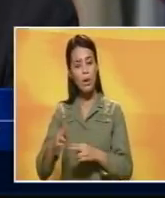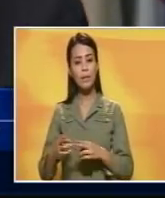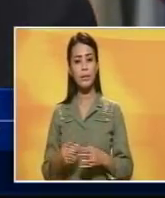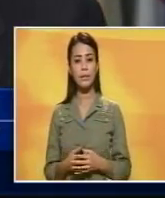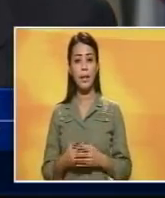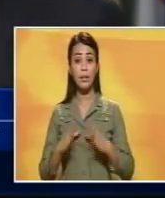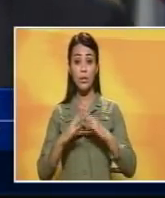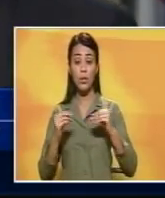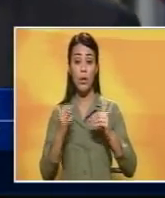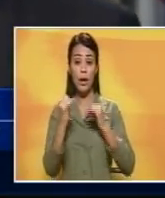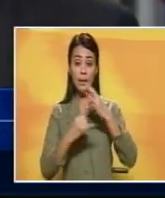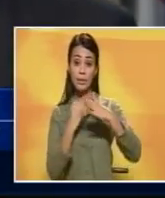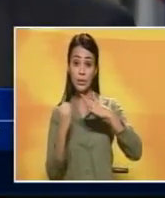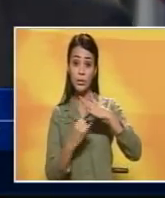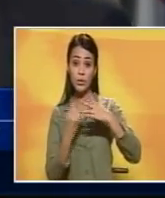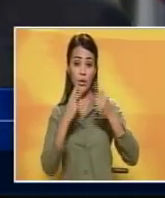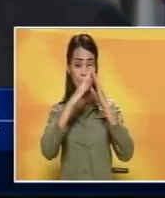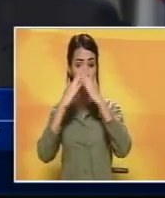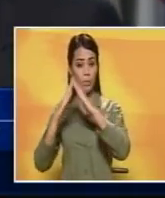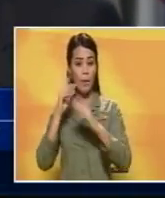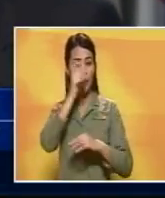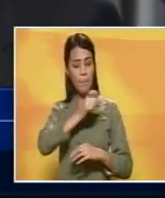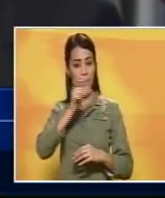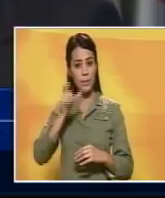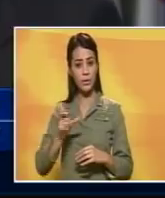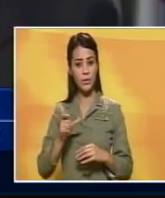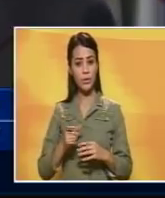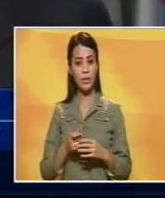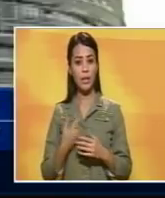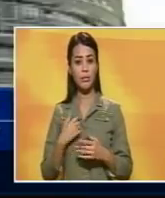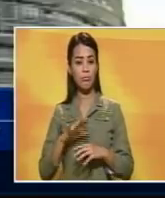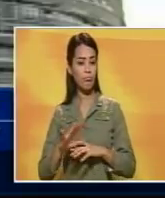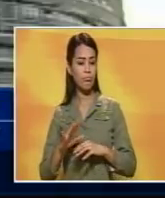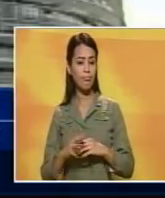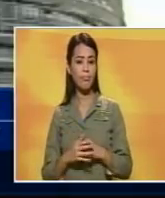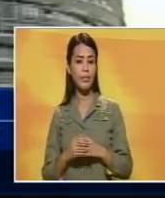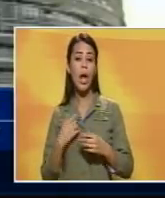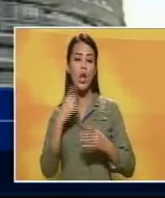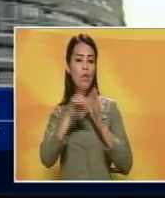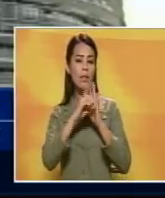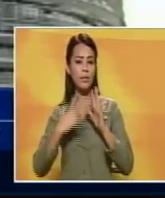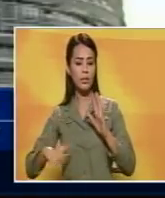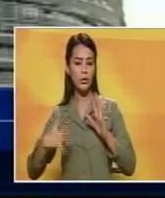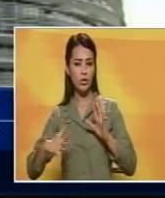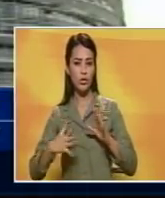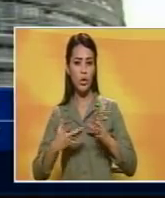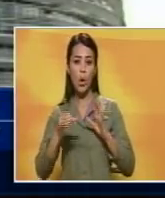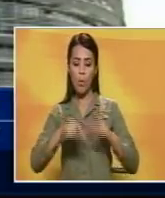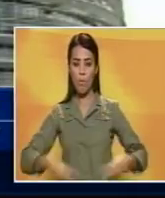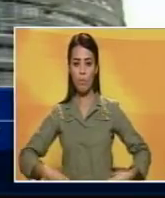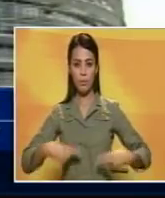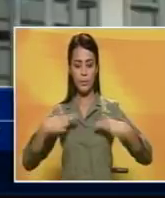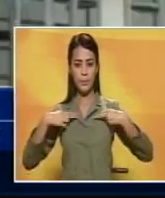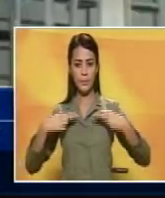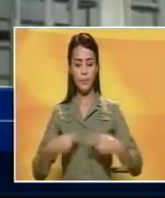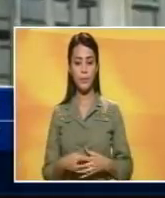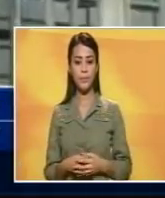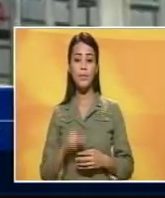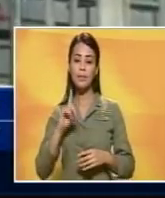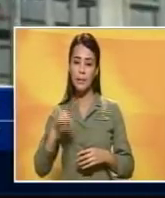las instituciones comunitarias a personas que se hayan distinguido por su defensa a los derechos humanos. Tajani afirmó